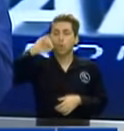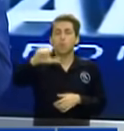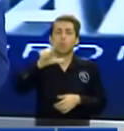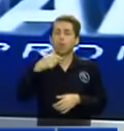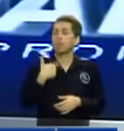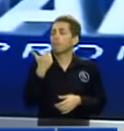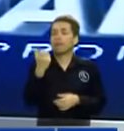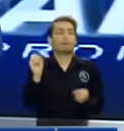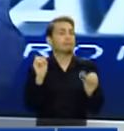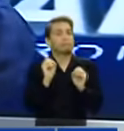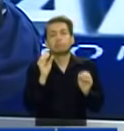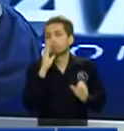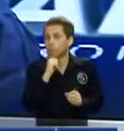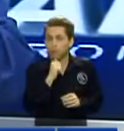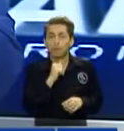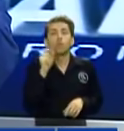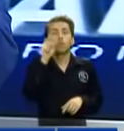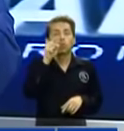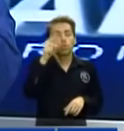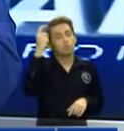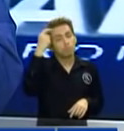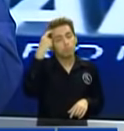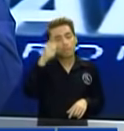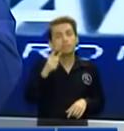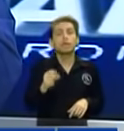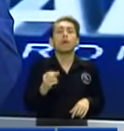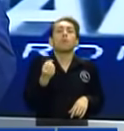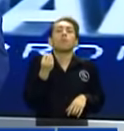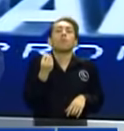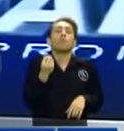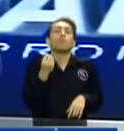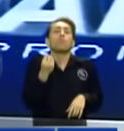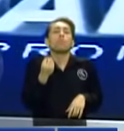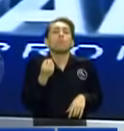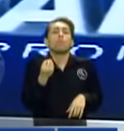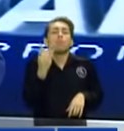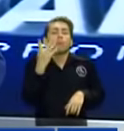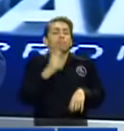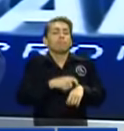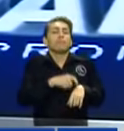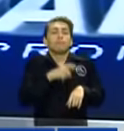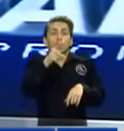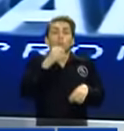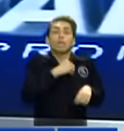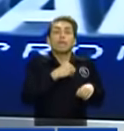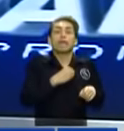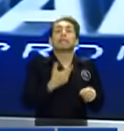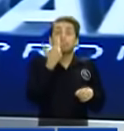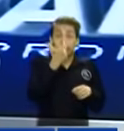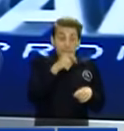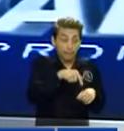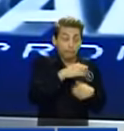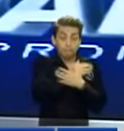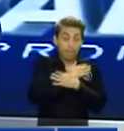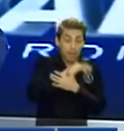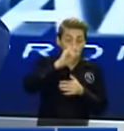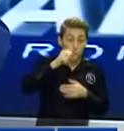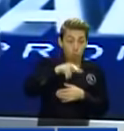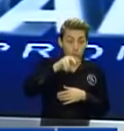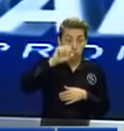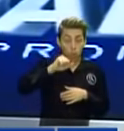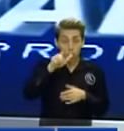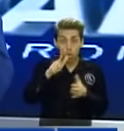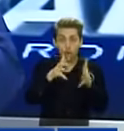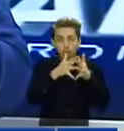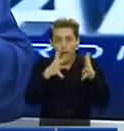tiempo quiere para pagar su saldo. De 1 hasta 12 meses. Firma su convenio, se ponen